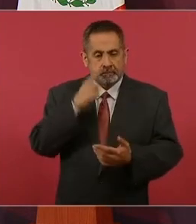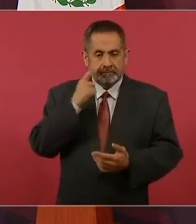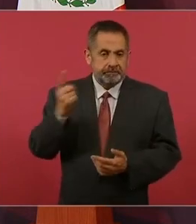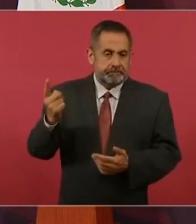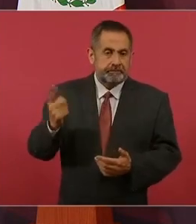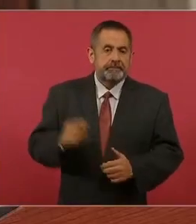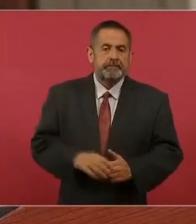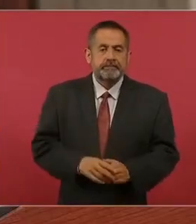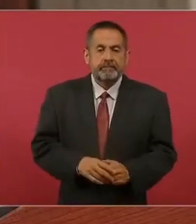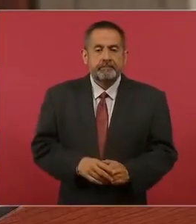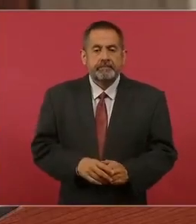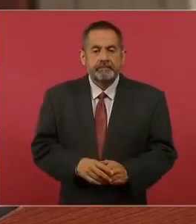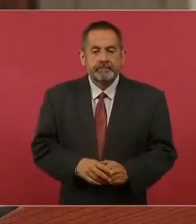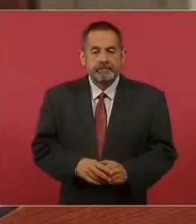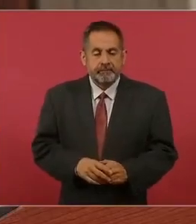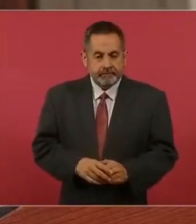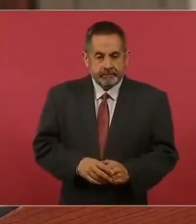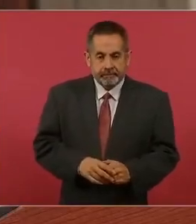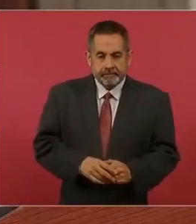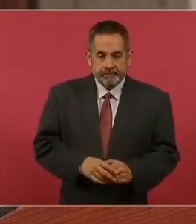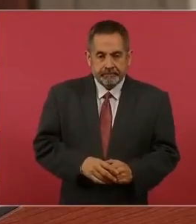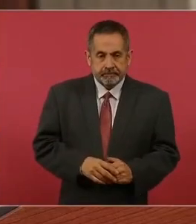que ha estado